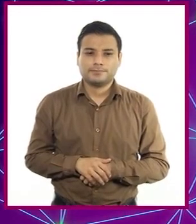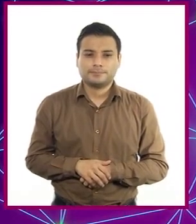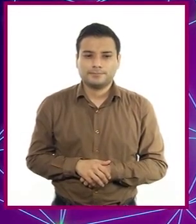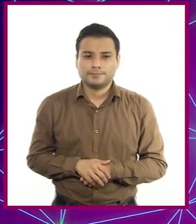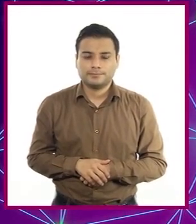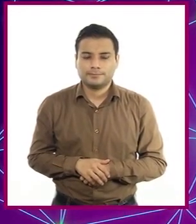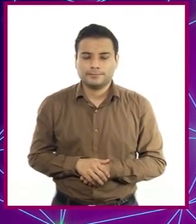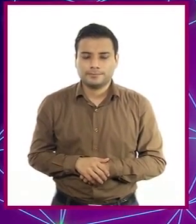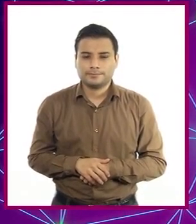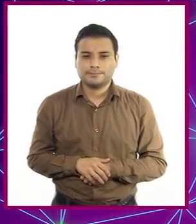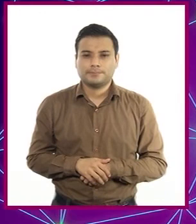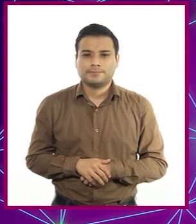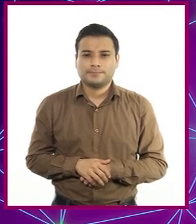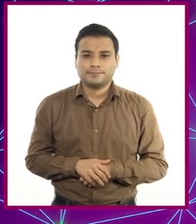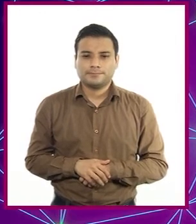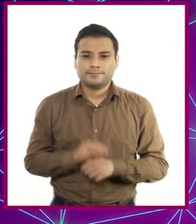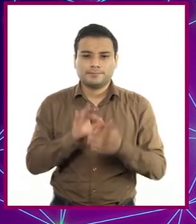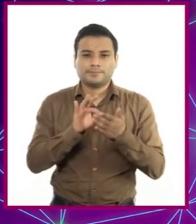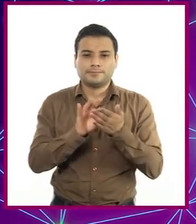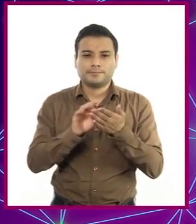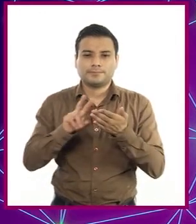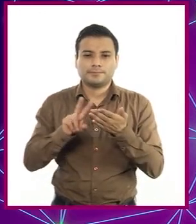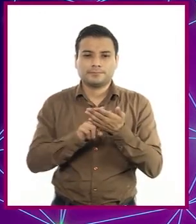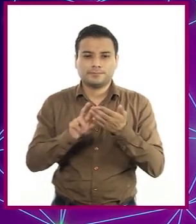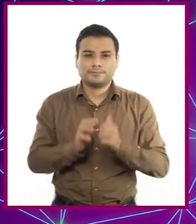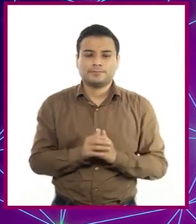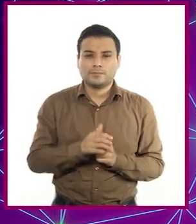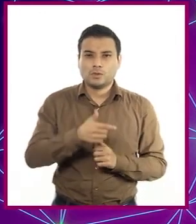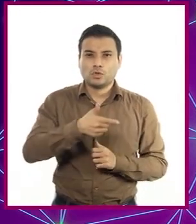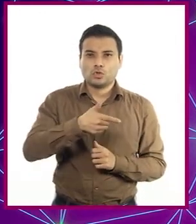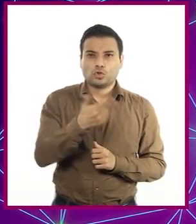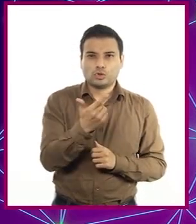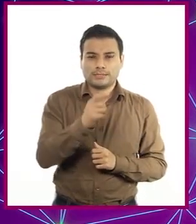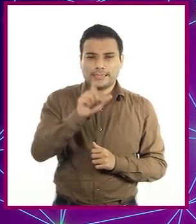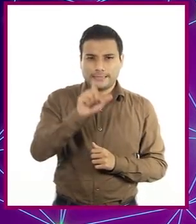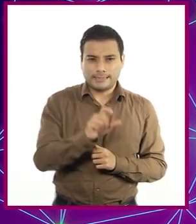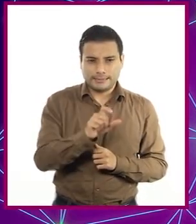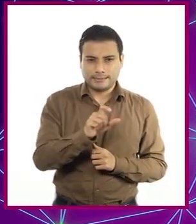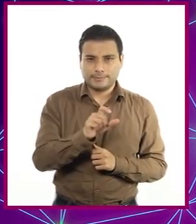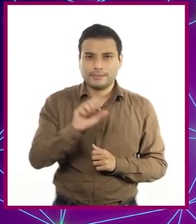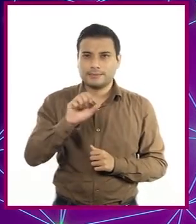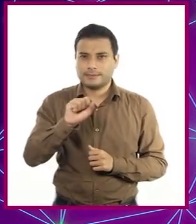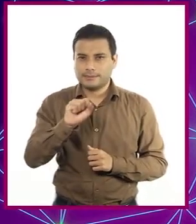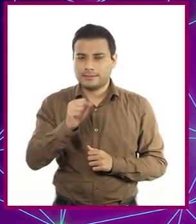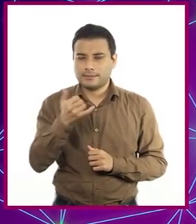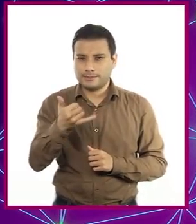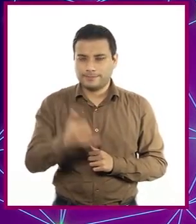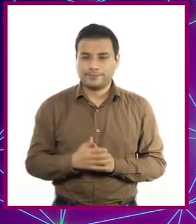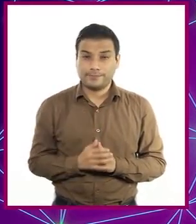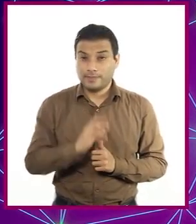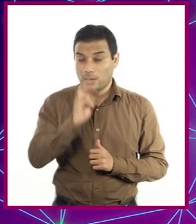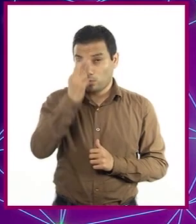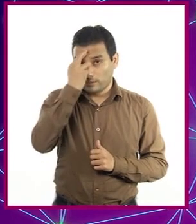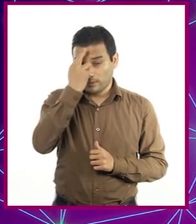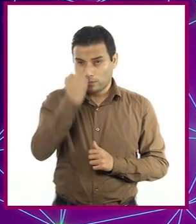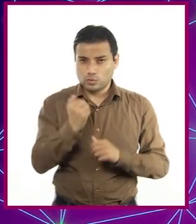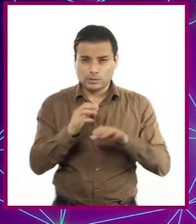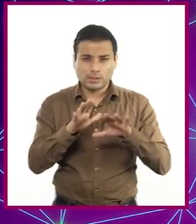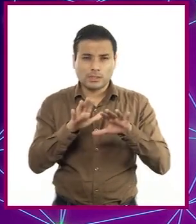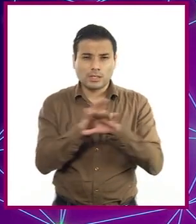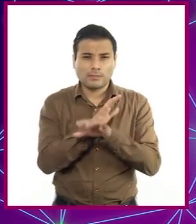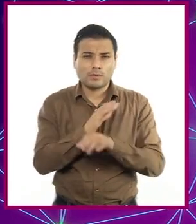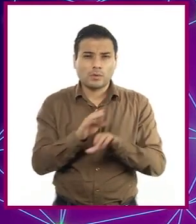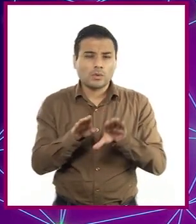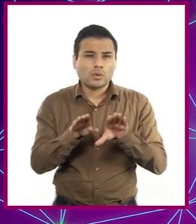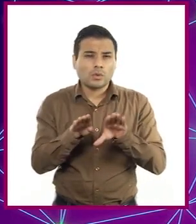gráfica tiene como coordenada 12 en X y 60 en Y. Recordemos que la razón de cambio está determinada